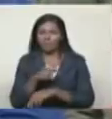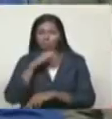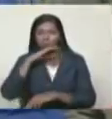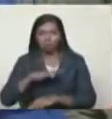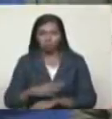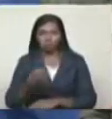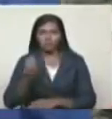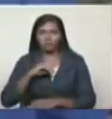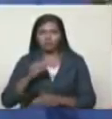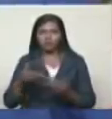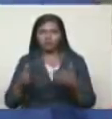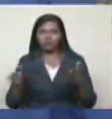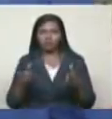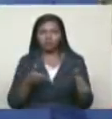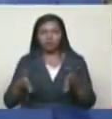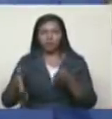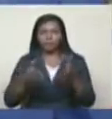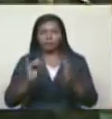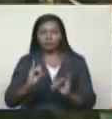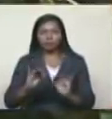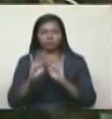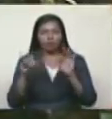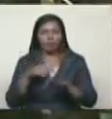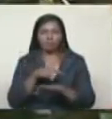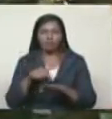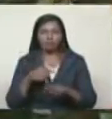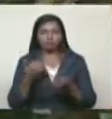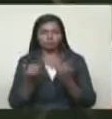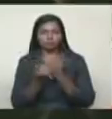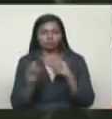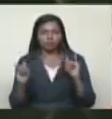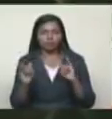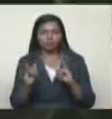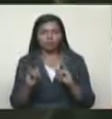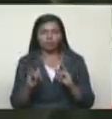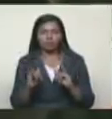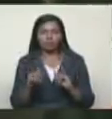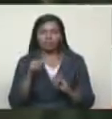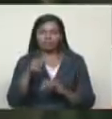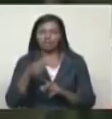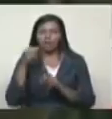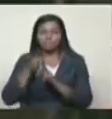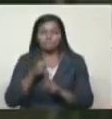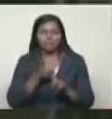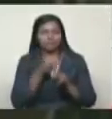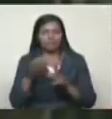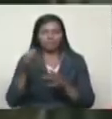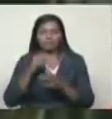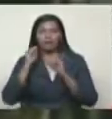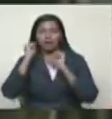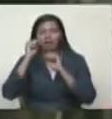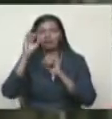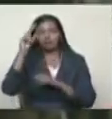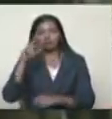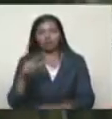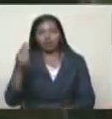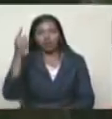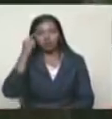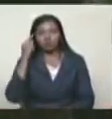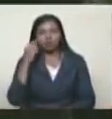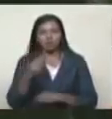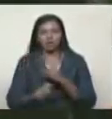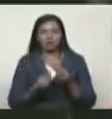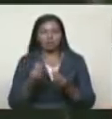histórico, abriéndole camino a un tiempo de nueva independencia, dando la batalla y ganando día a día el derecho a